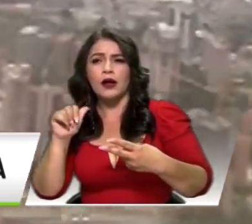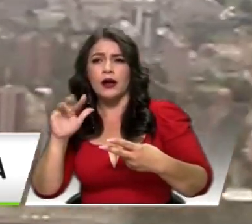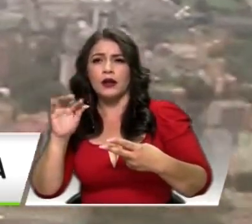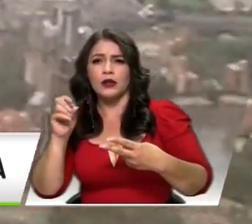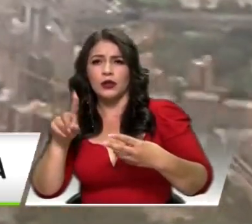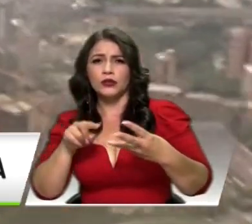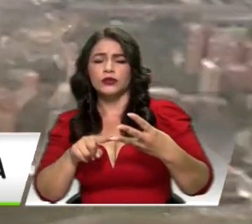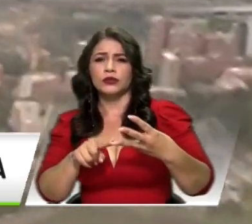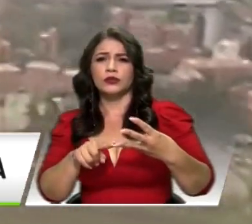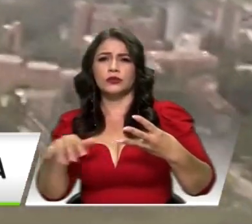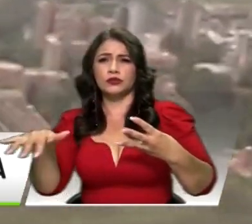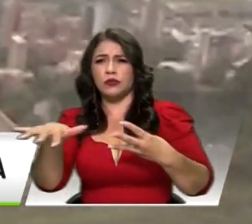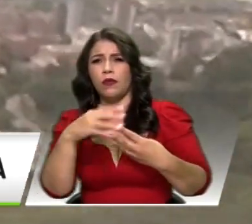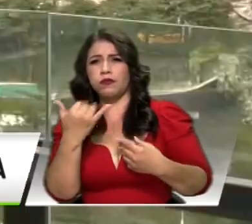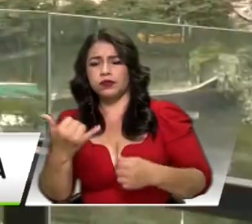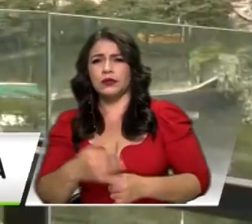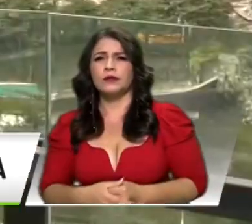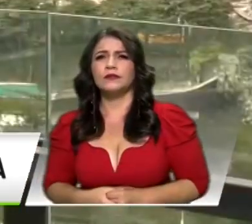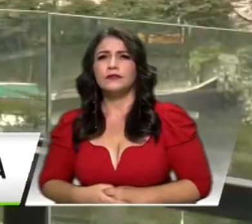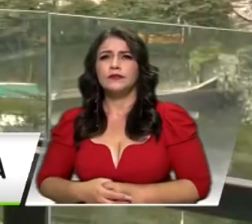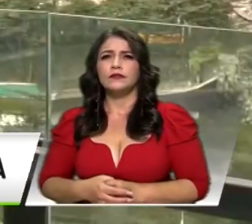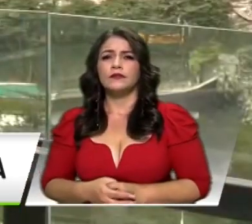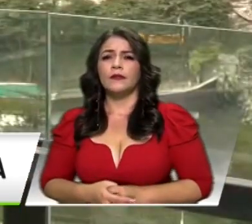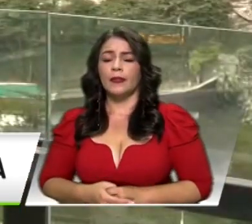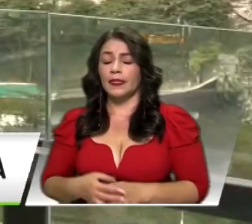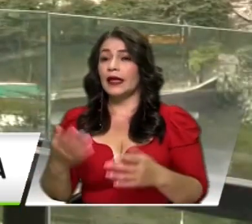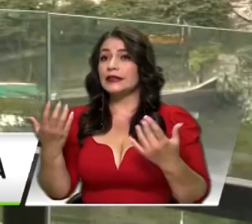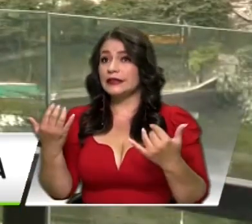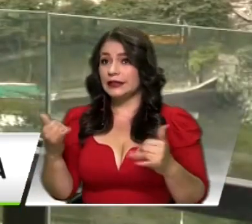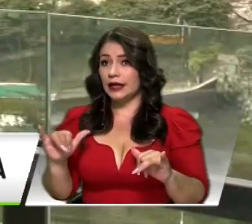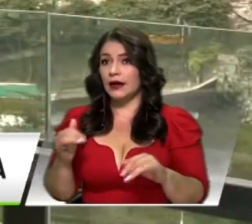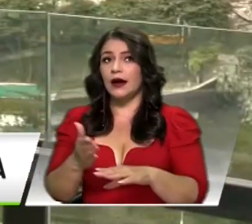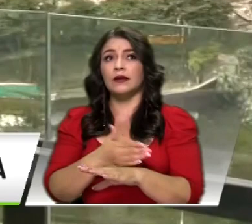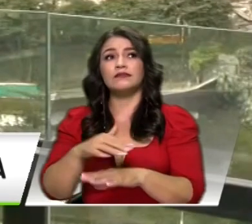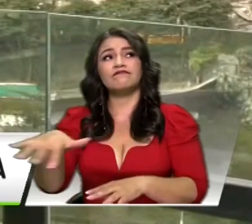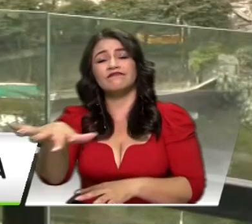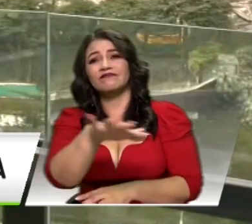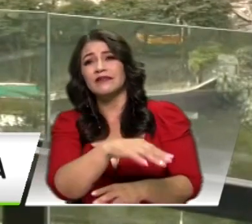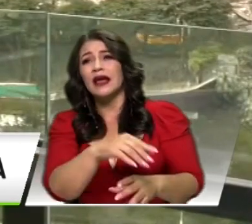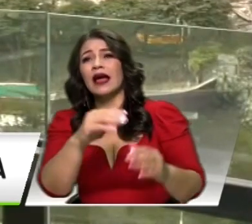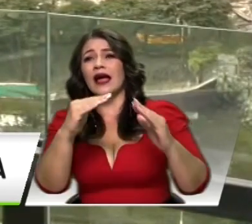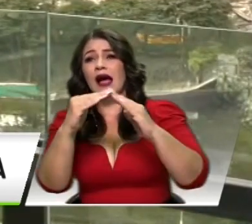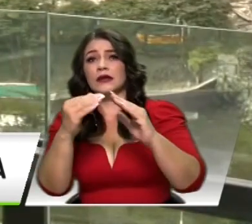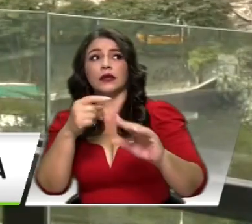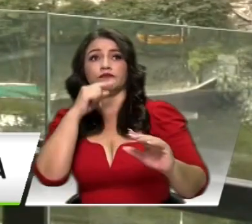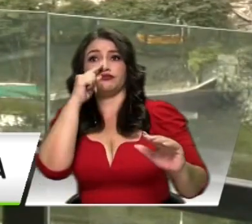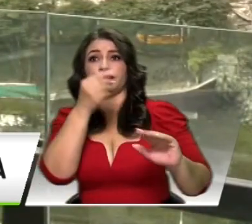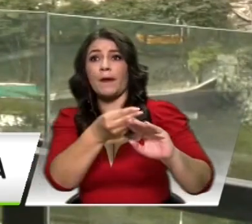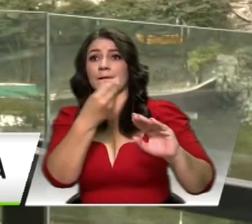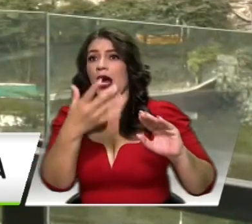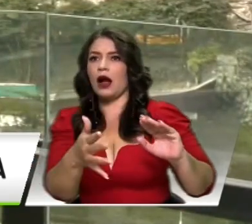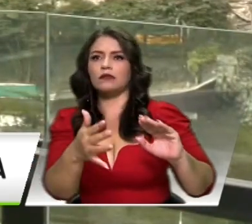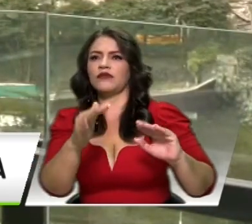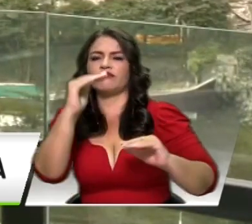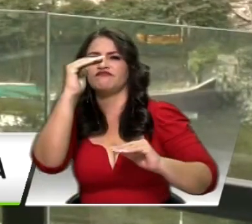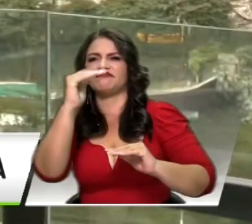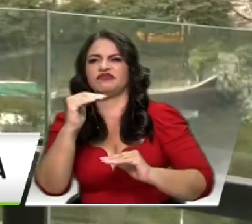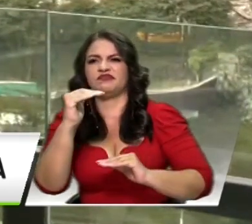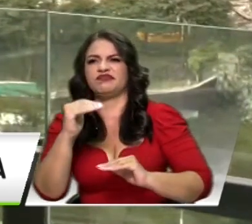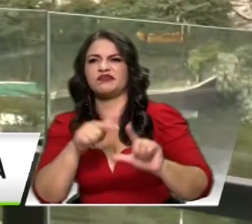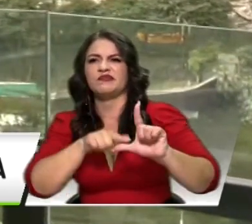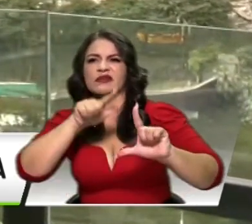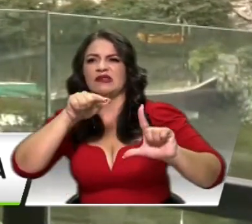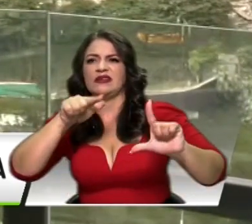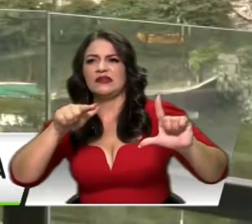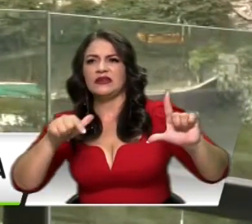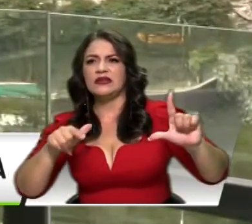hablado mucho en ese sector de la ciudad sobre la desvalorización que han tenido las propiedades cercanas a estos edificios enfermos, como